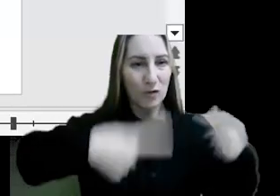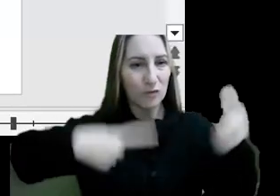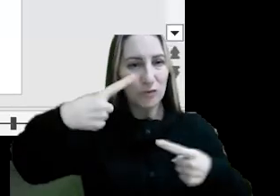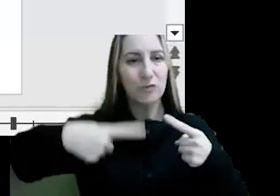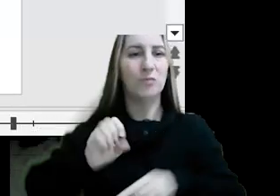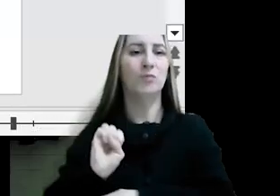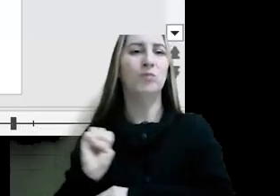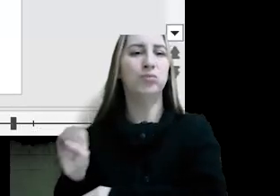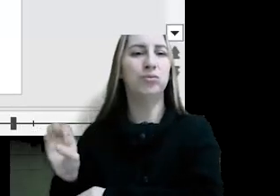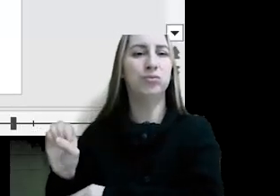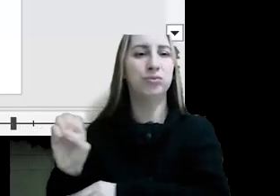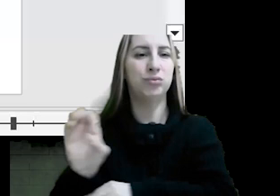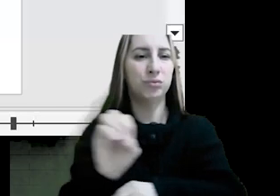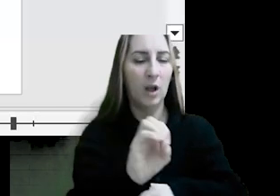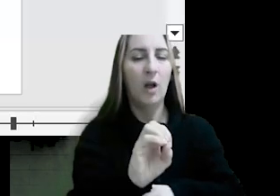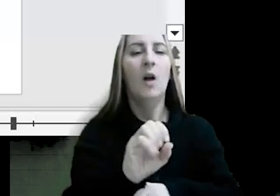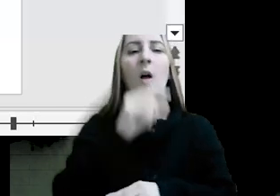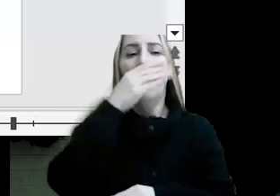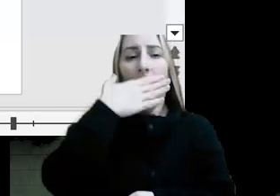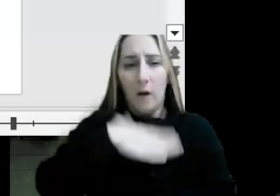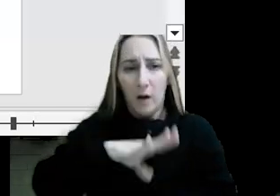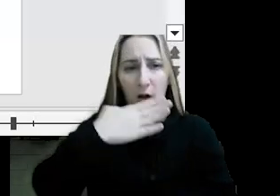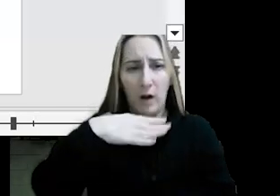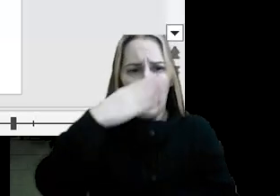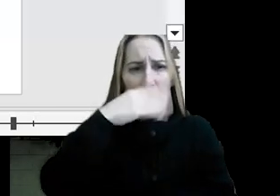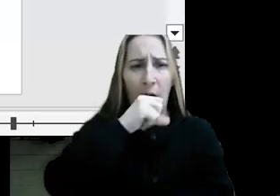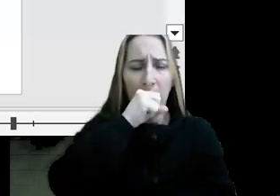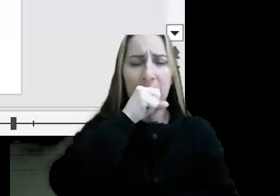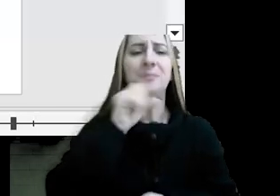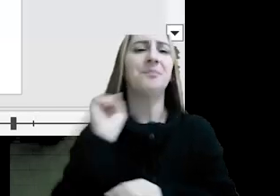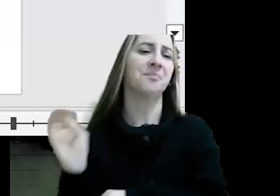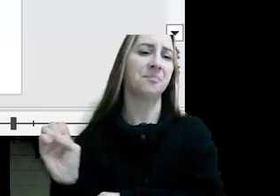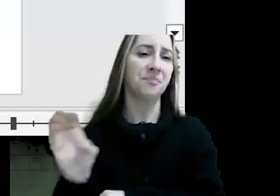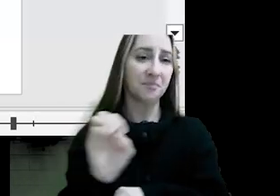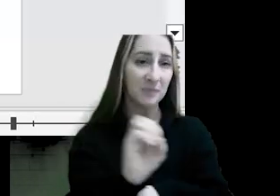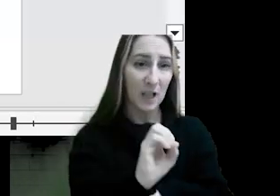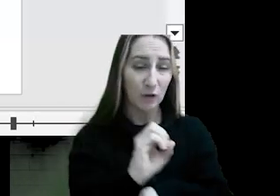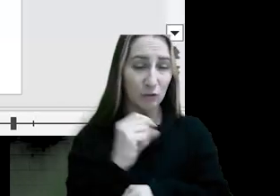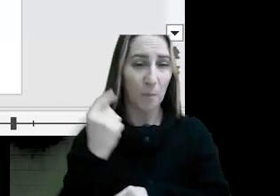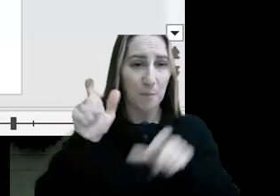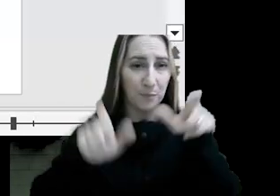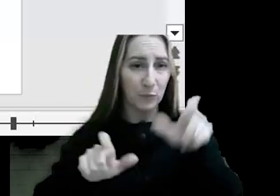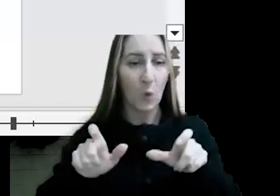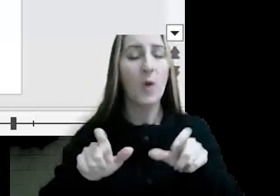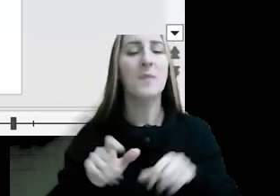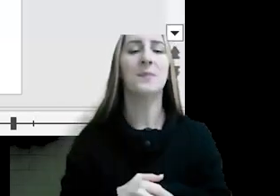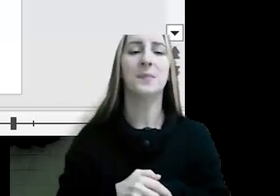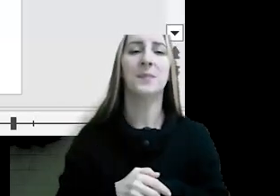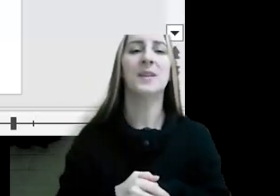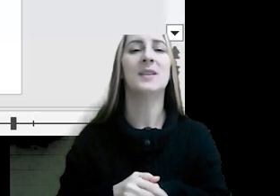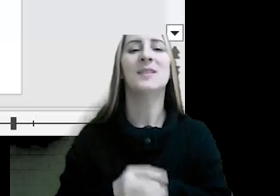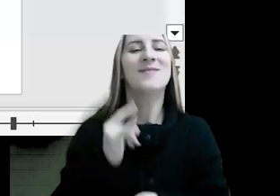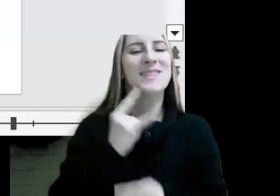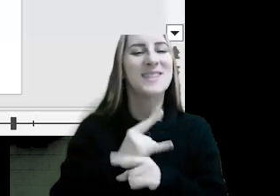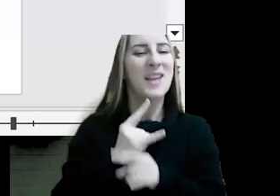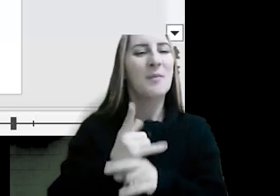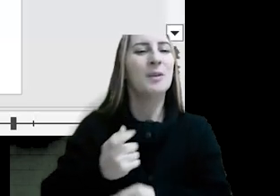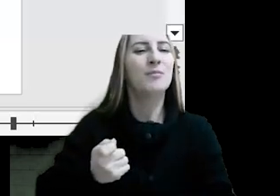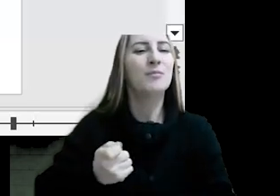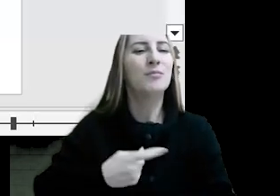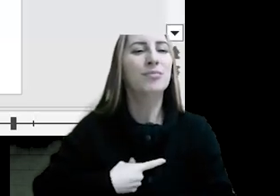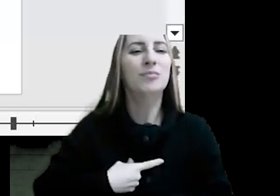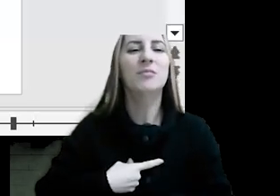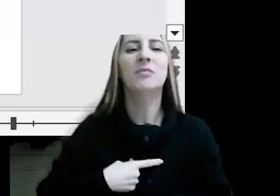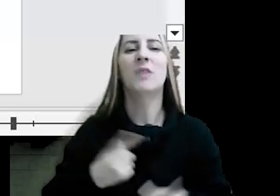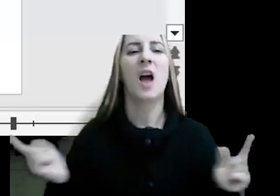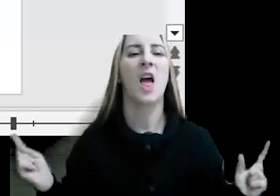después será remitido a todos, ¿sí? Donde, como siempre, les propongo un